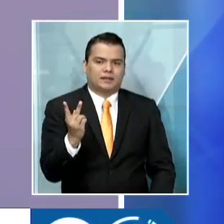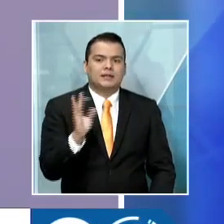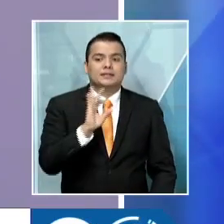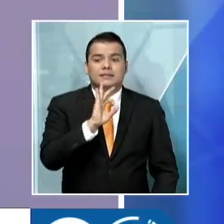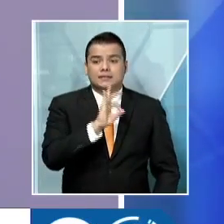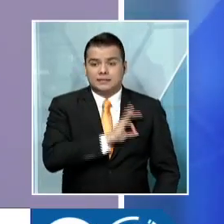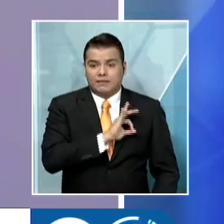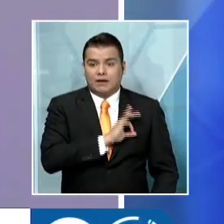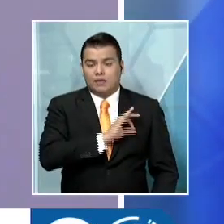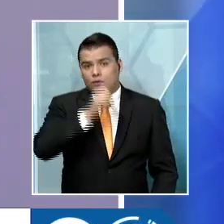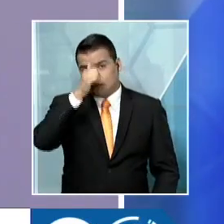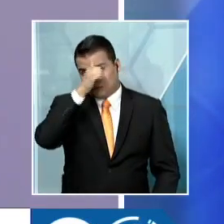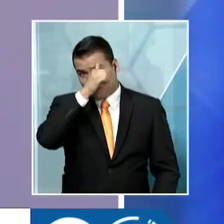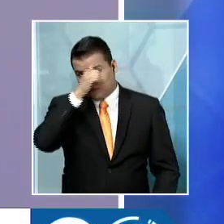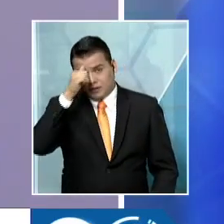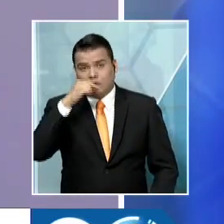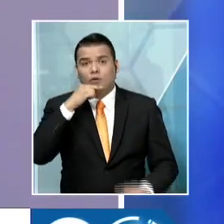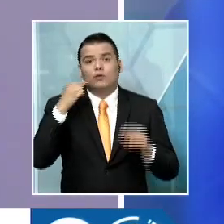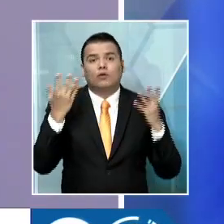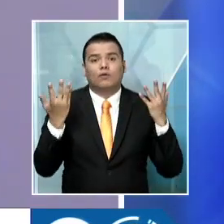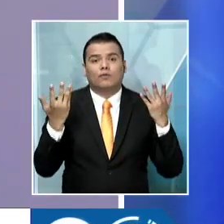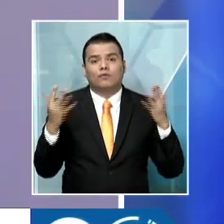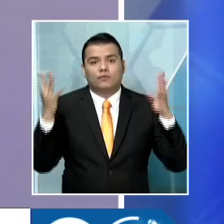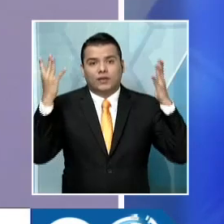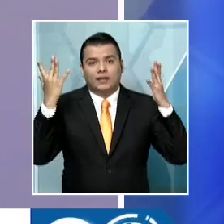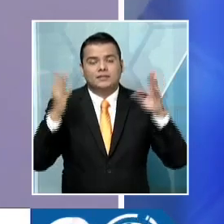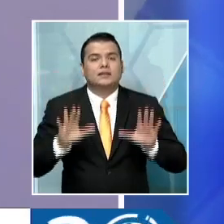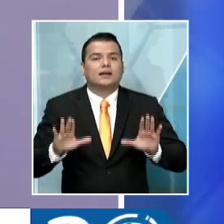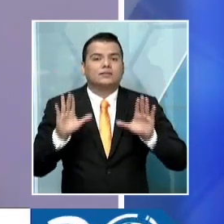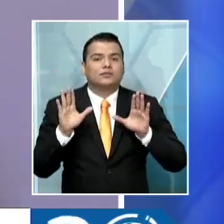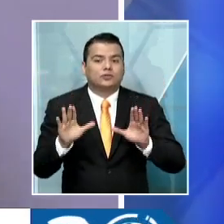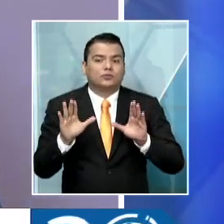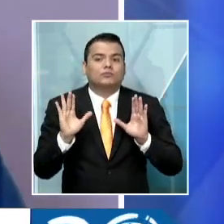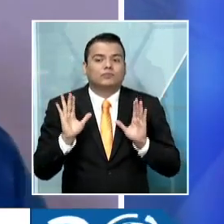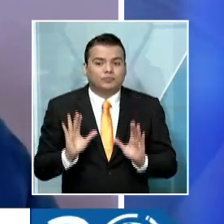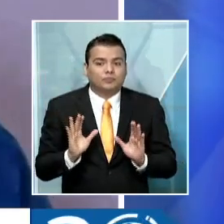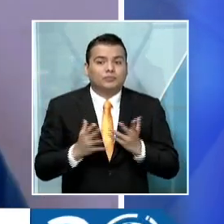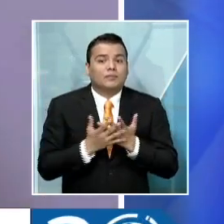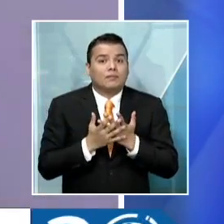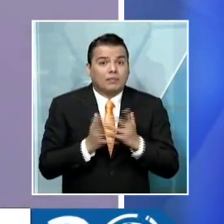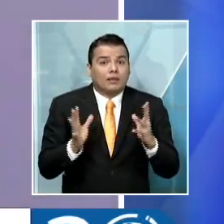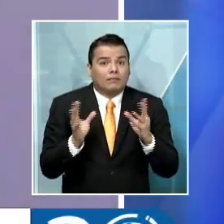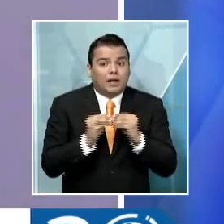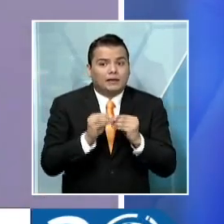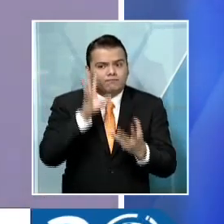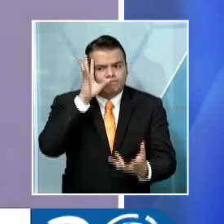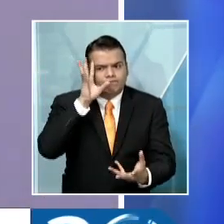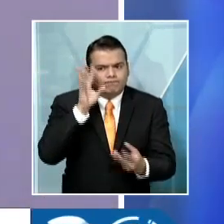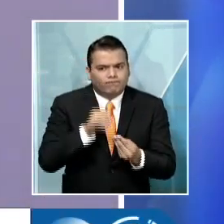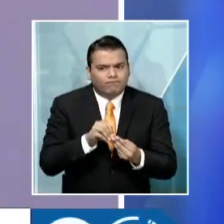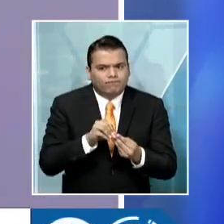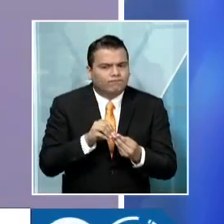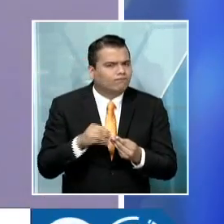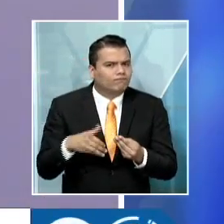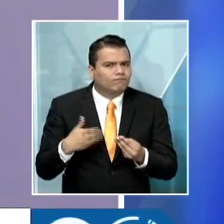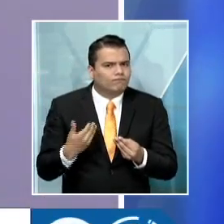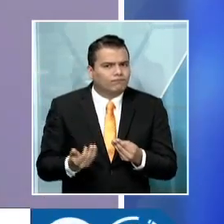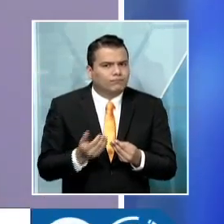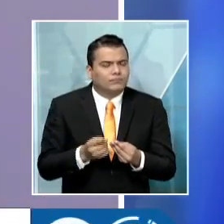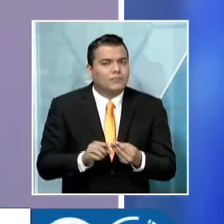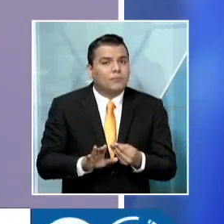sábado, domingo y lunes festivo. Hemos decidido también cerrar